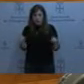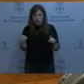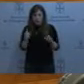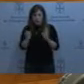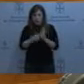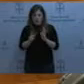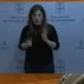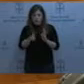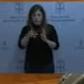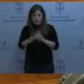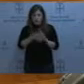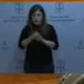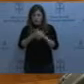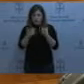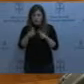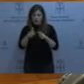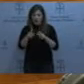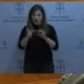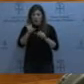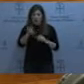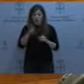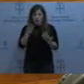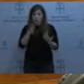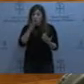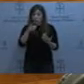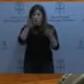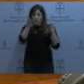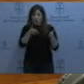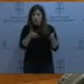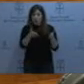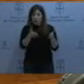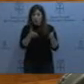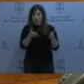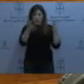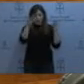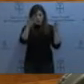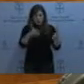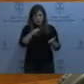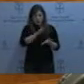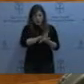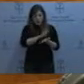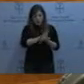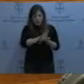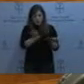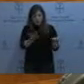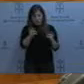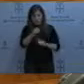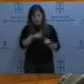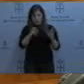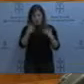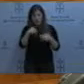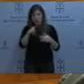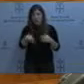artículo 2, que habla de la unidad del Estado. Por tanto, en ese sentido, esté usted absolutamente tranquila, no hay ningún problema. Luego,